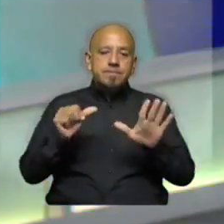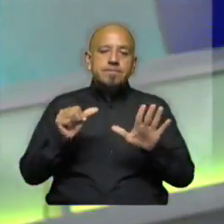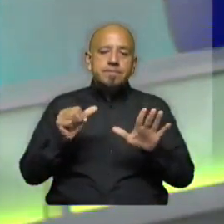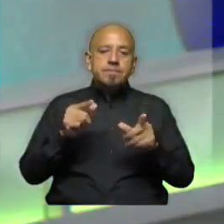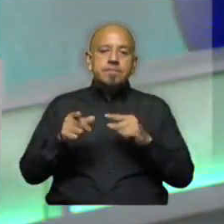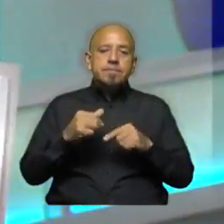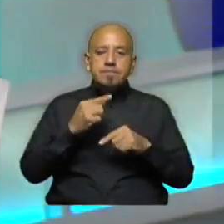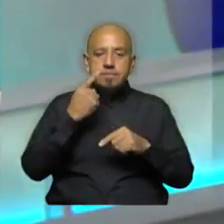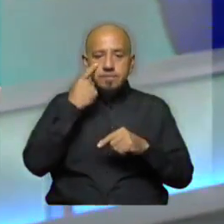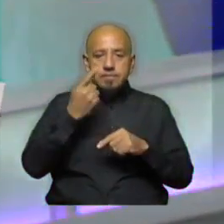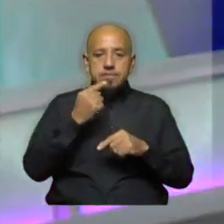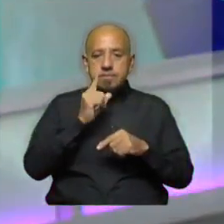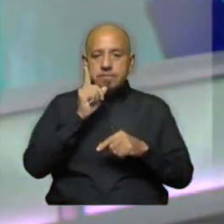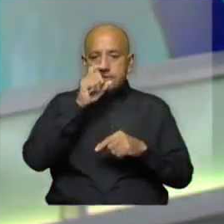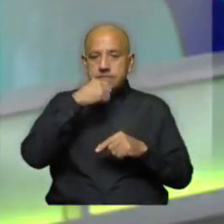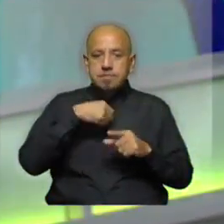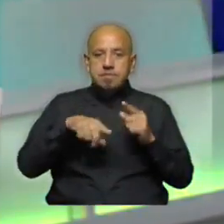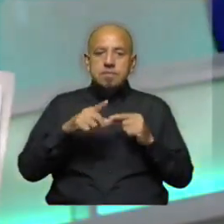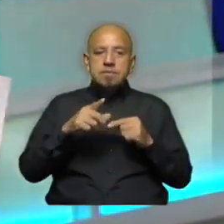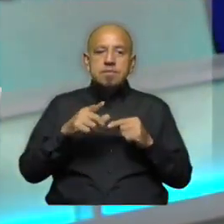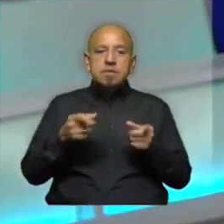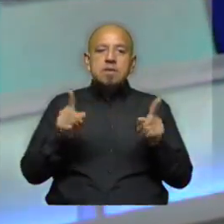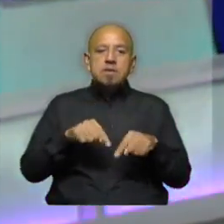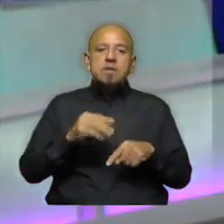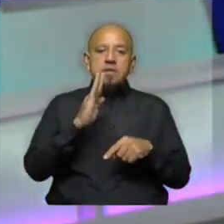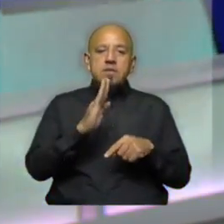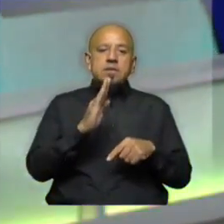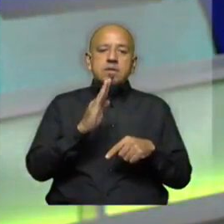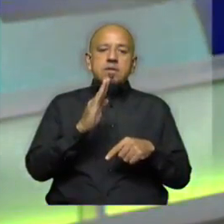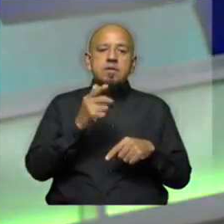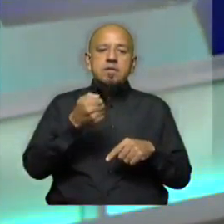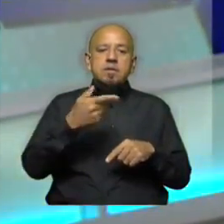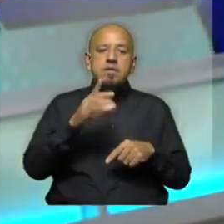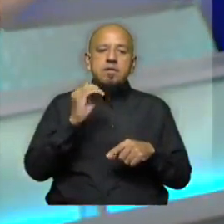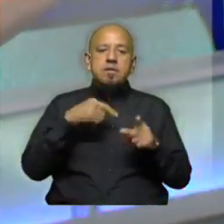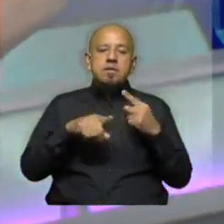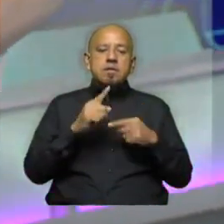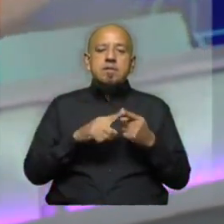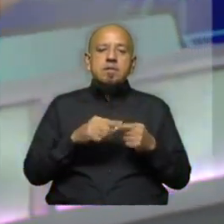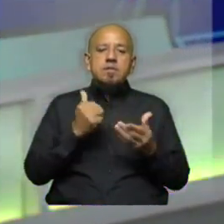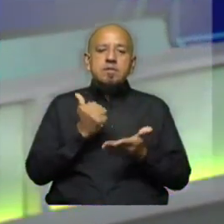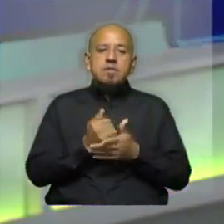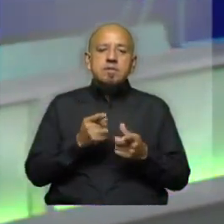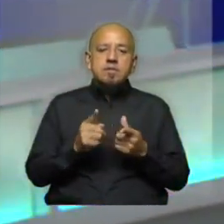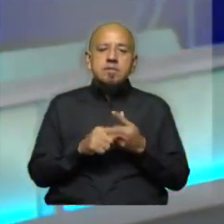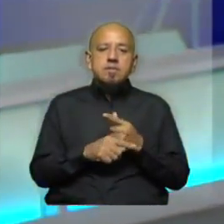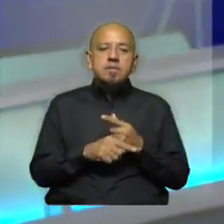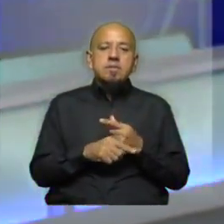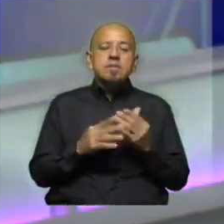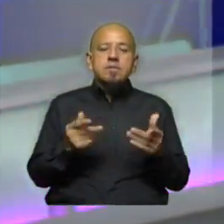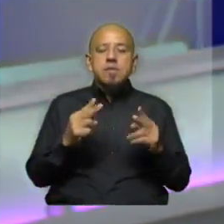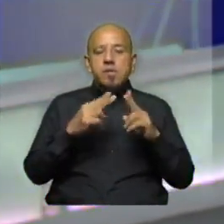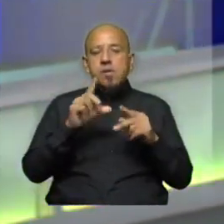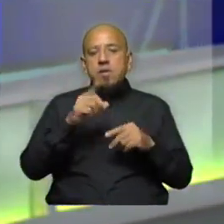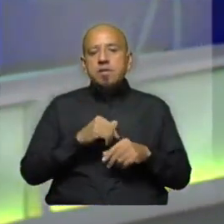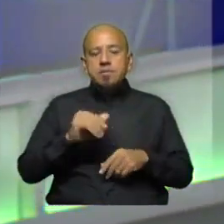esperamos en Mirá Montevideo y creo que ya va a estar... Vuelve Pablito. Pablito, vuelve de la licencia. Pablito Silvera va a estar nuevamente por acá. Así que nos vemos el